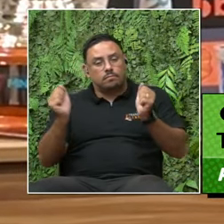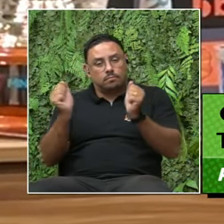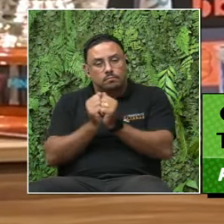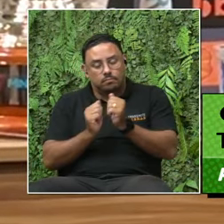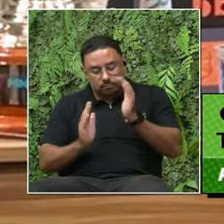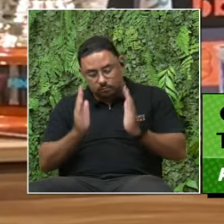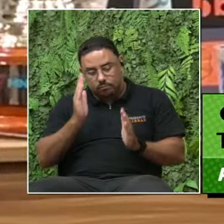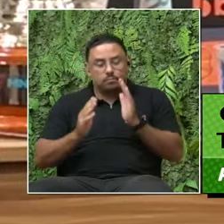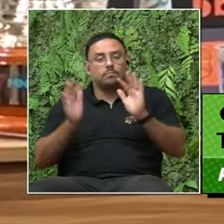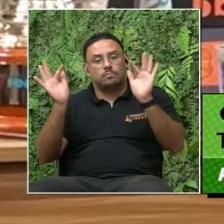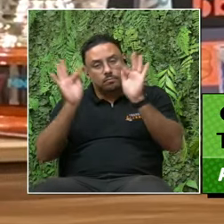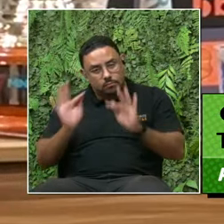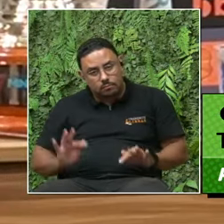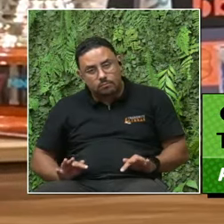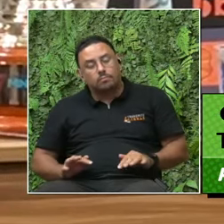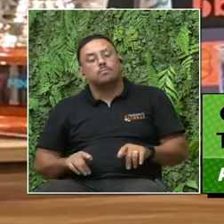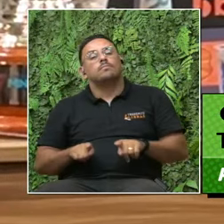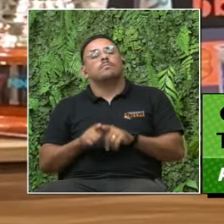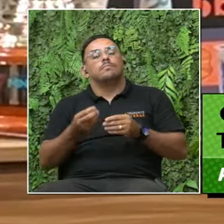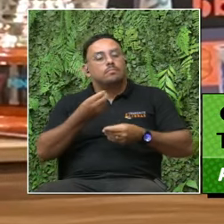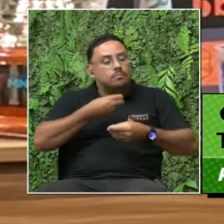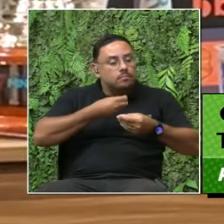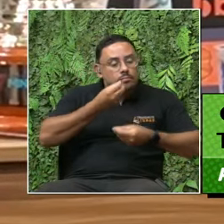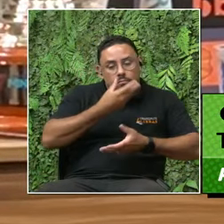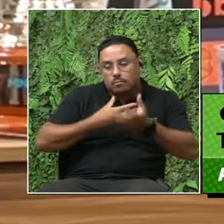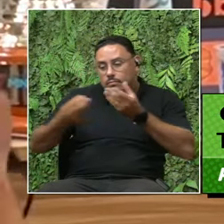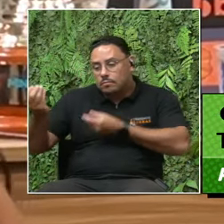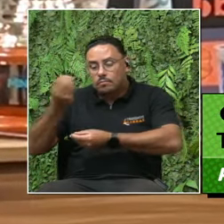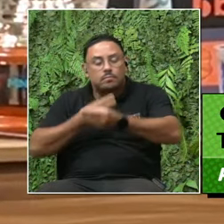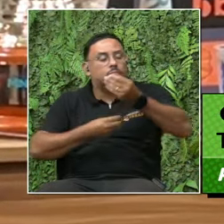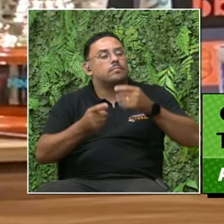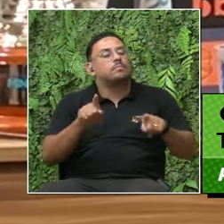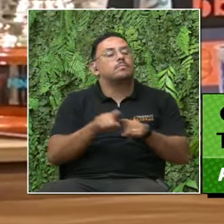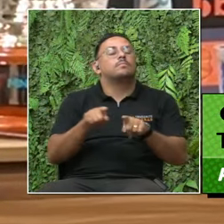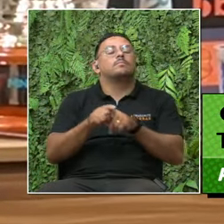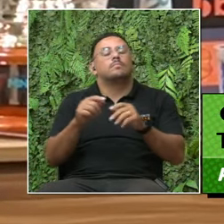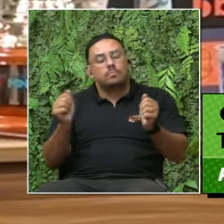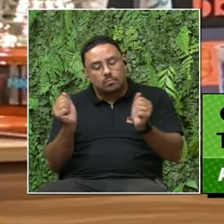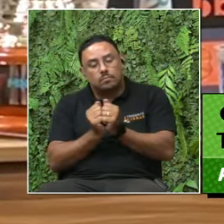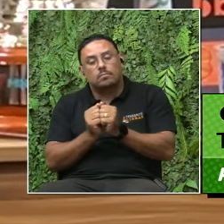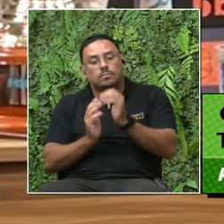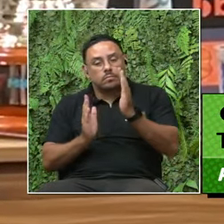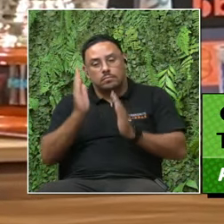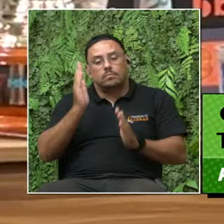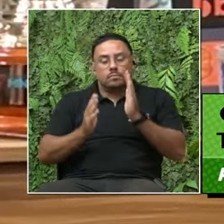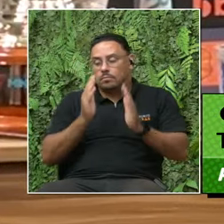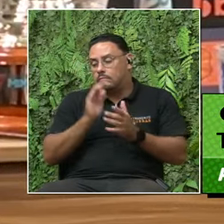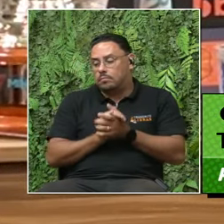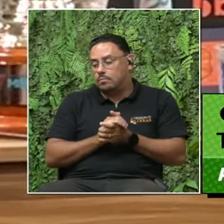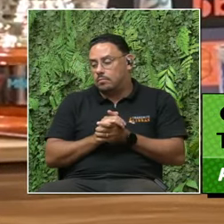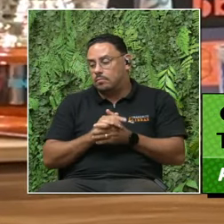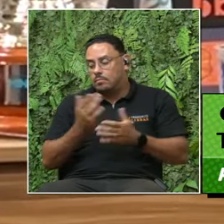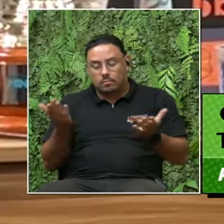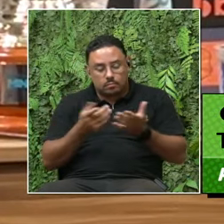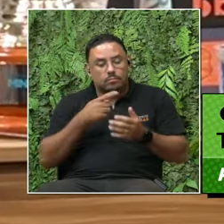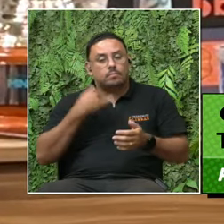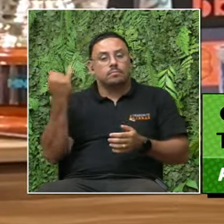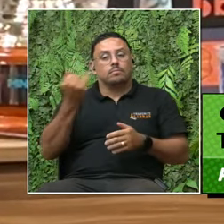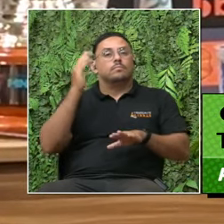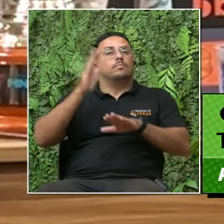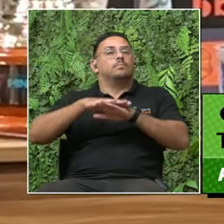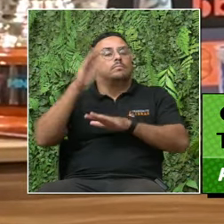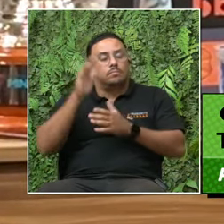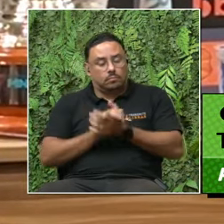moment felici compartir la felici estar jun en los momentos de adversidad es